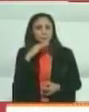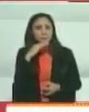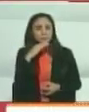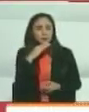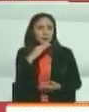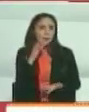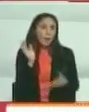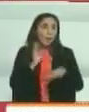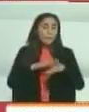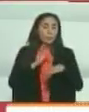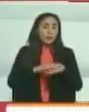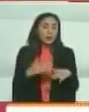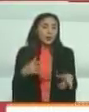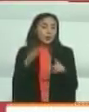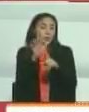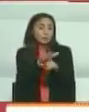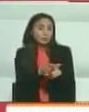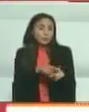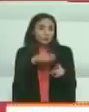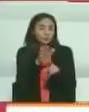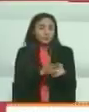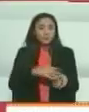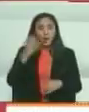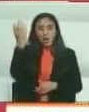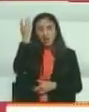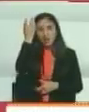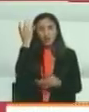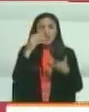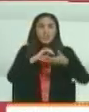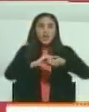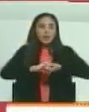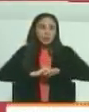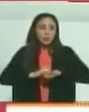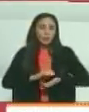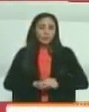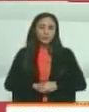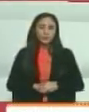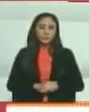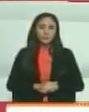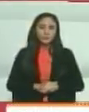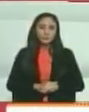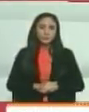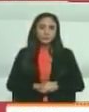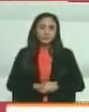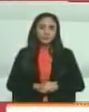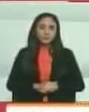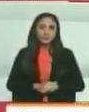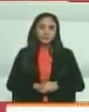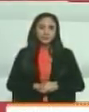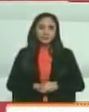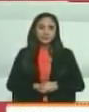son súbditos del Reino Unido. Y el príncipe se casó y no los dijo nada.